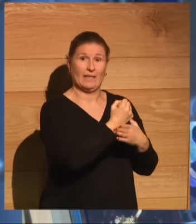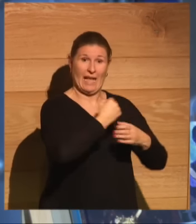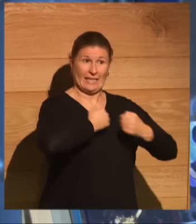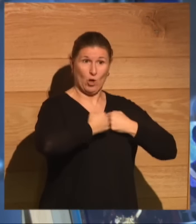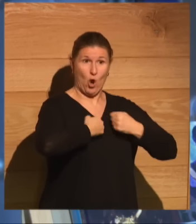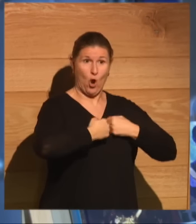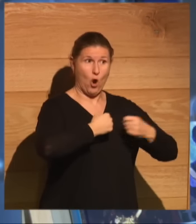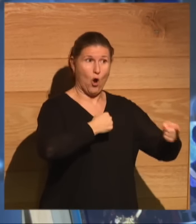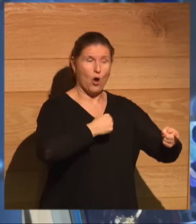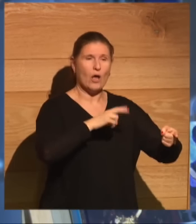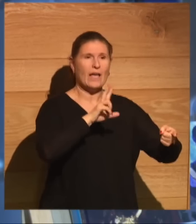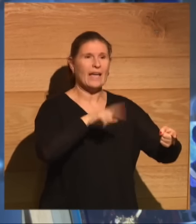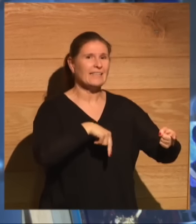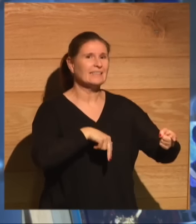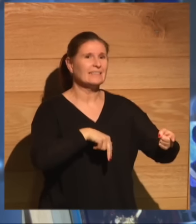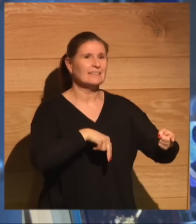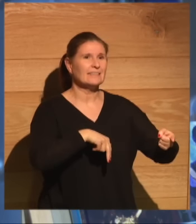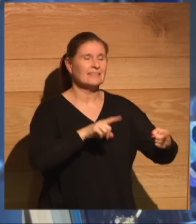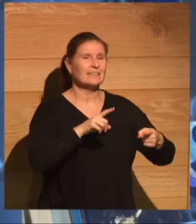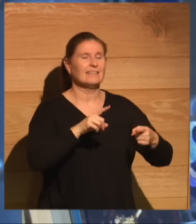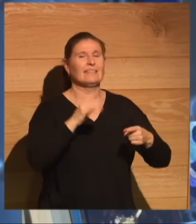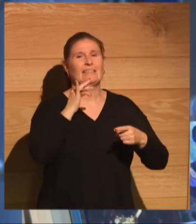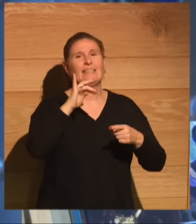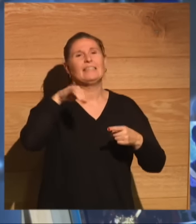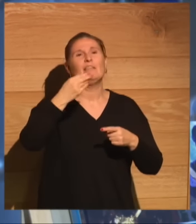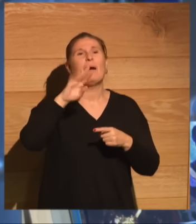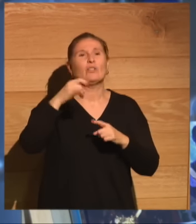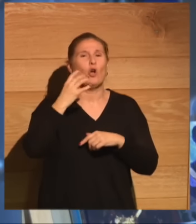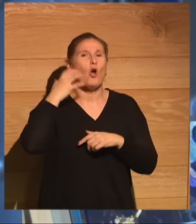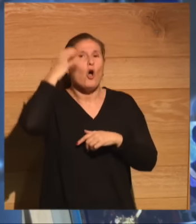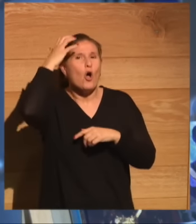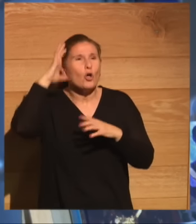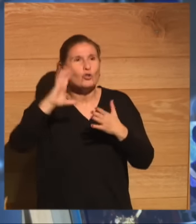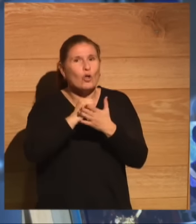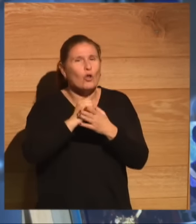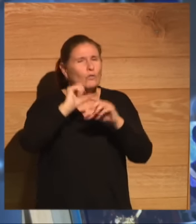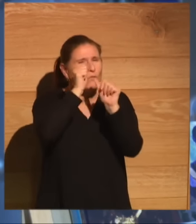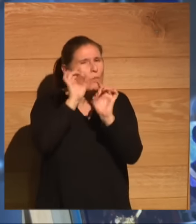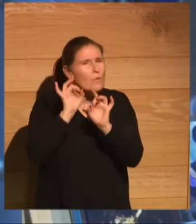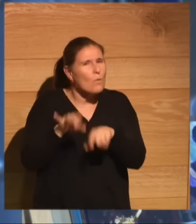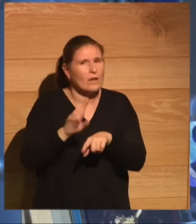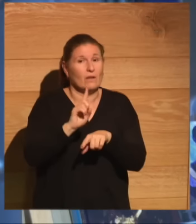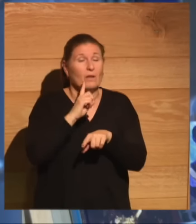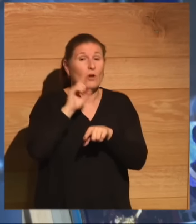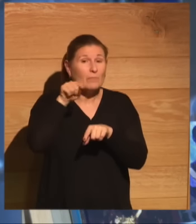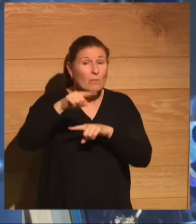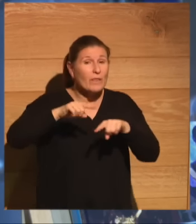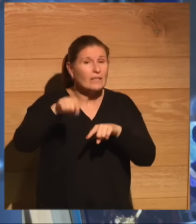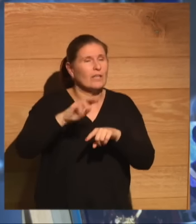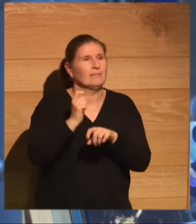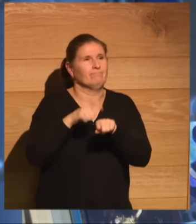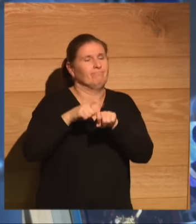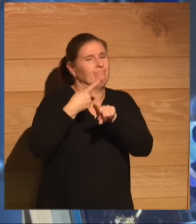es Frankenstein. Claro. Perdón, es Tim Burton. No todo el mundo es Tim Burton. ¿Por qué? Porque Tim Burton es distinto,